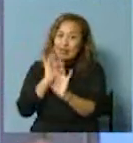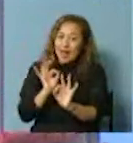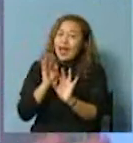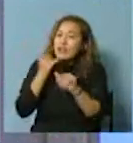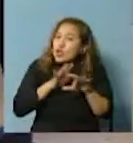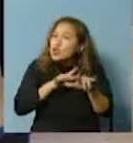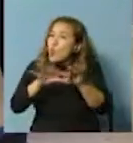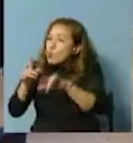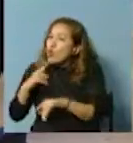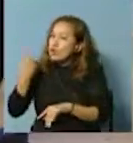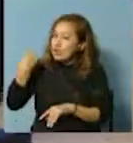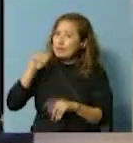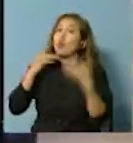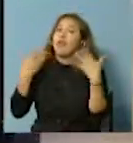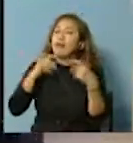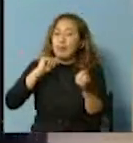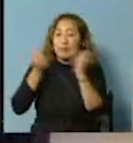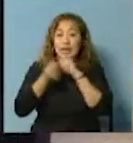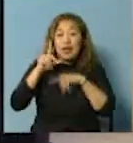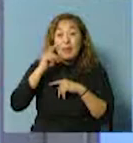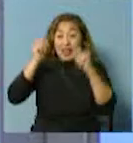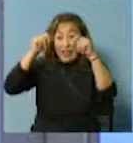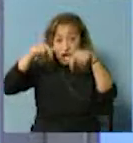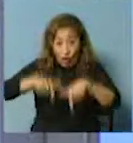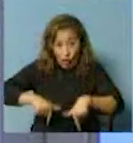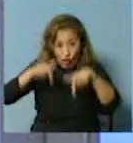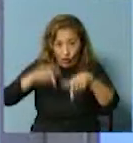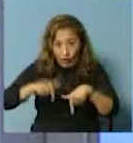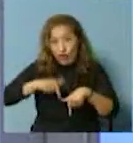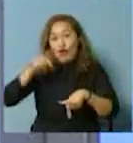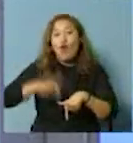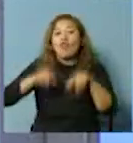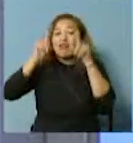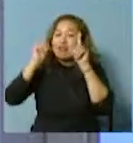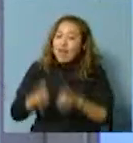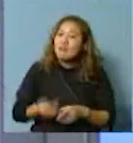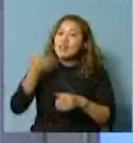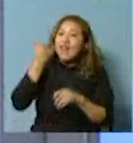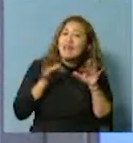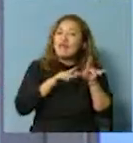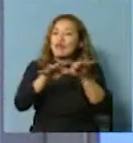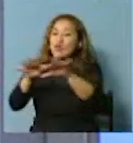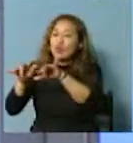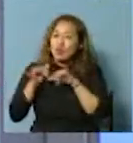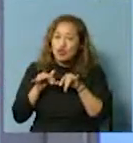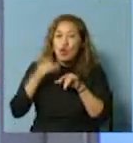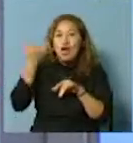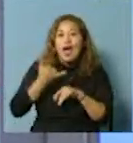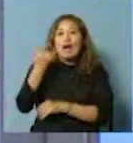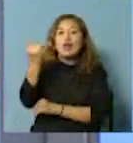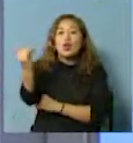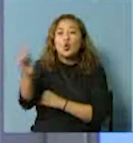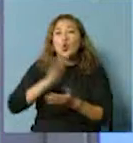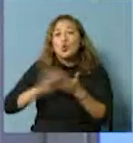versiones que no estaban aseguradas y para el día de hoy para el día de hoy también hubo ruido porque habría habido una